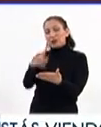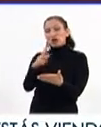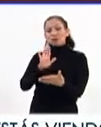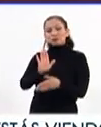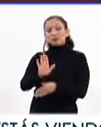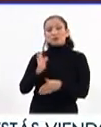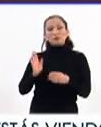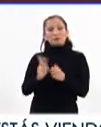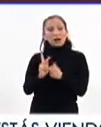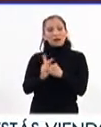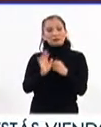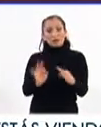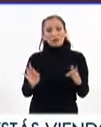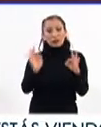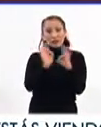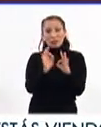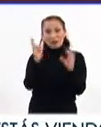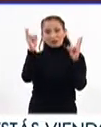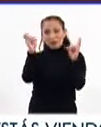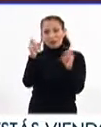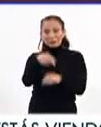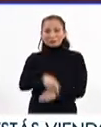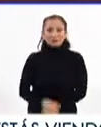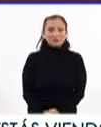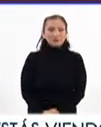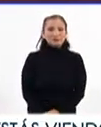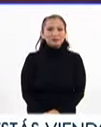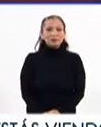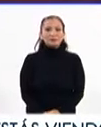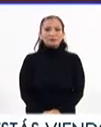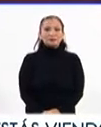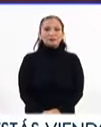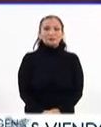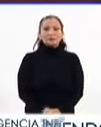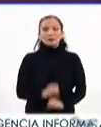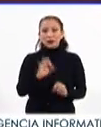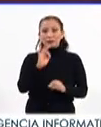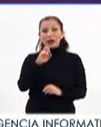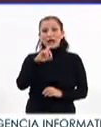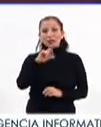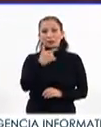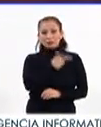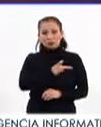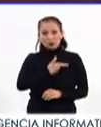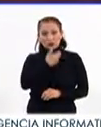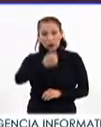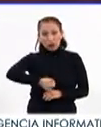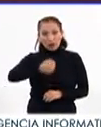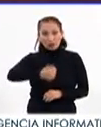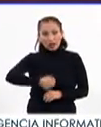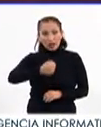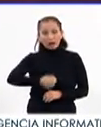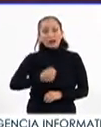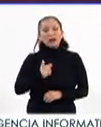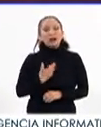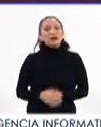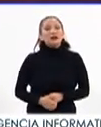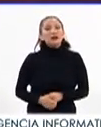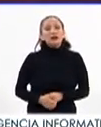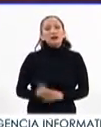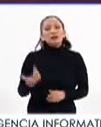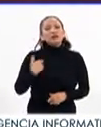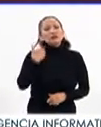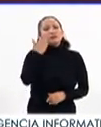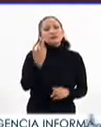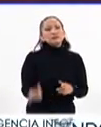país verdaderamente importante en esos términos. Claro, Fernando, me da mucho gusto saludarte, Fernando González Cerón.